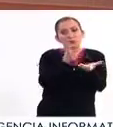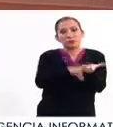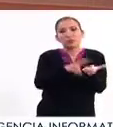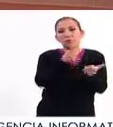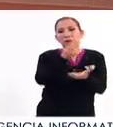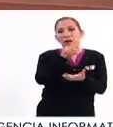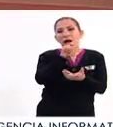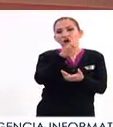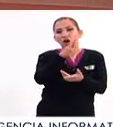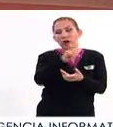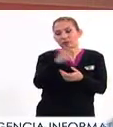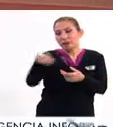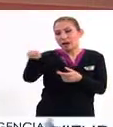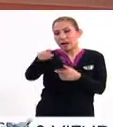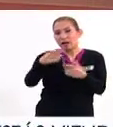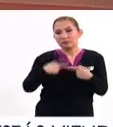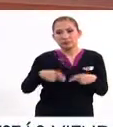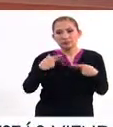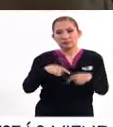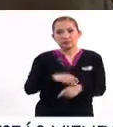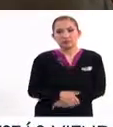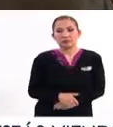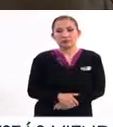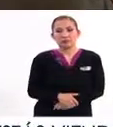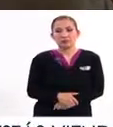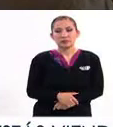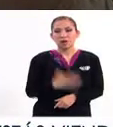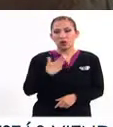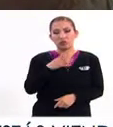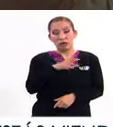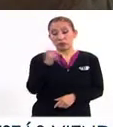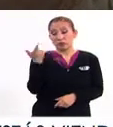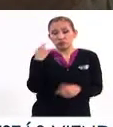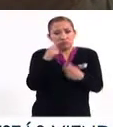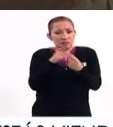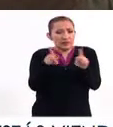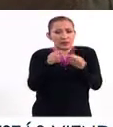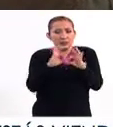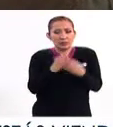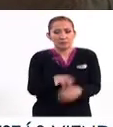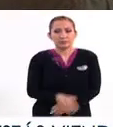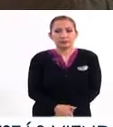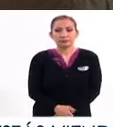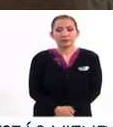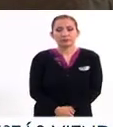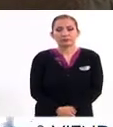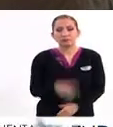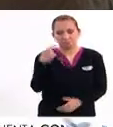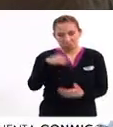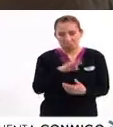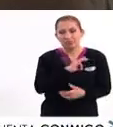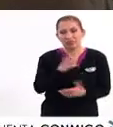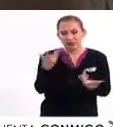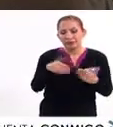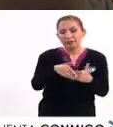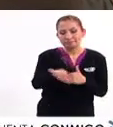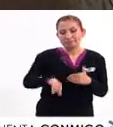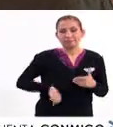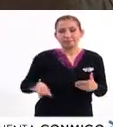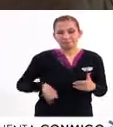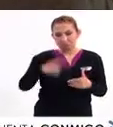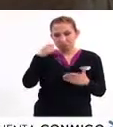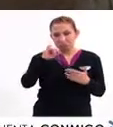que sí se pueden hacer cosas interesantes. Yo creo que sí, y bueno, se siguen haciendo, pero sí hace falta que se